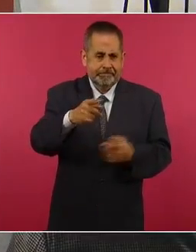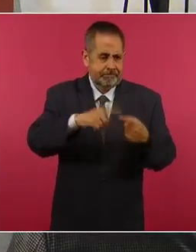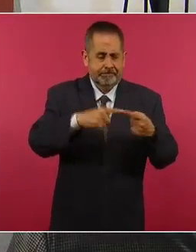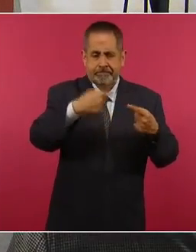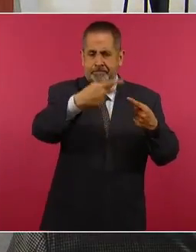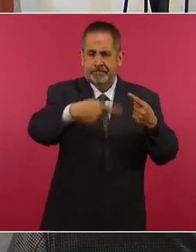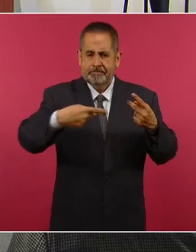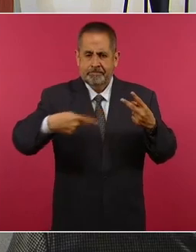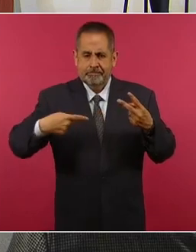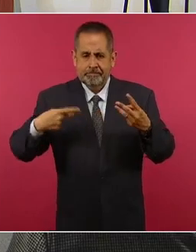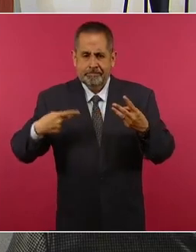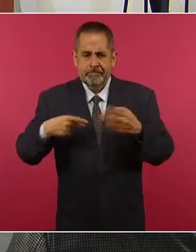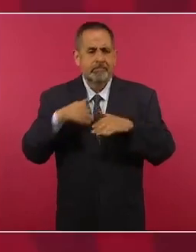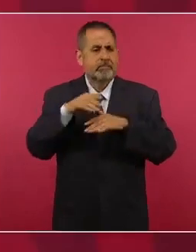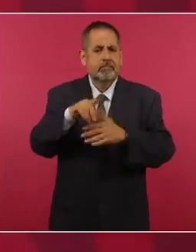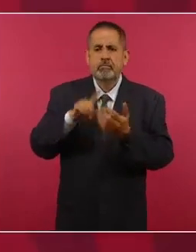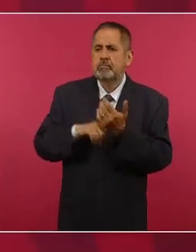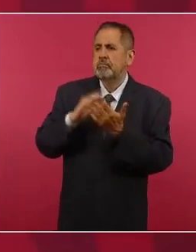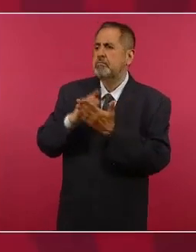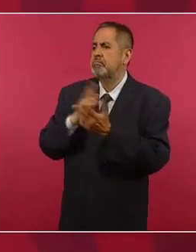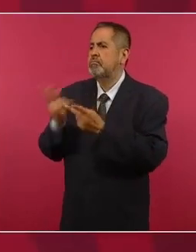preguntas sobre la consulta